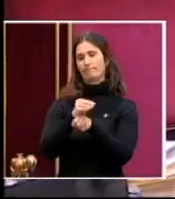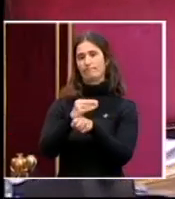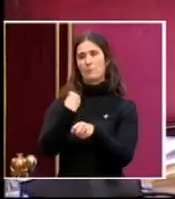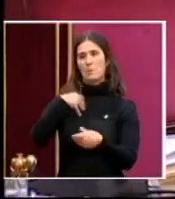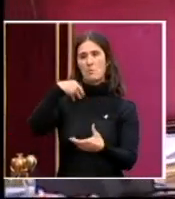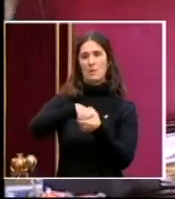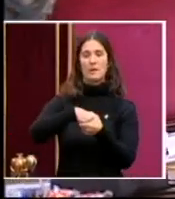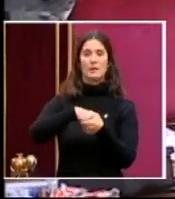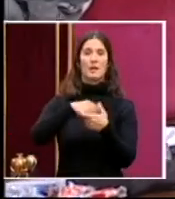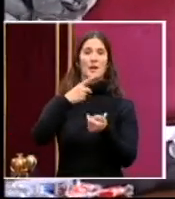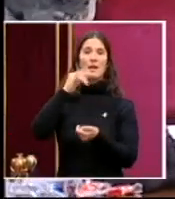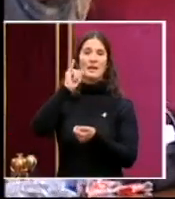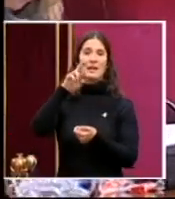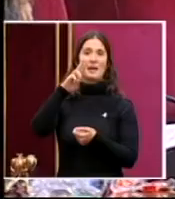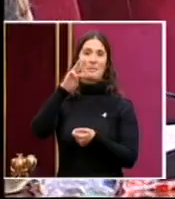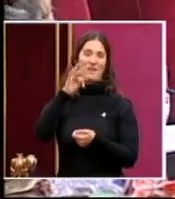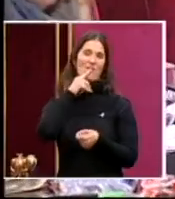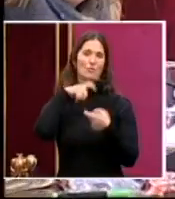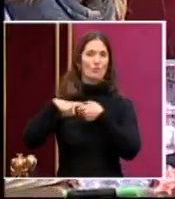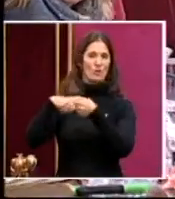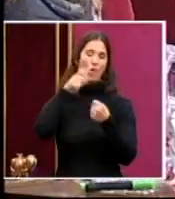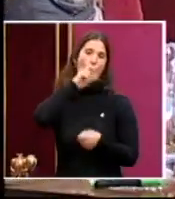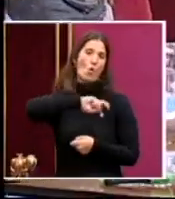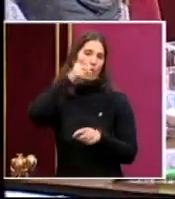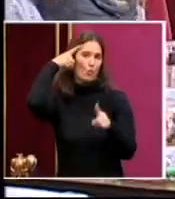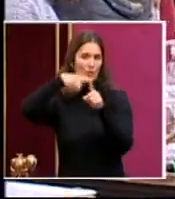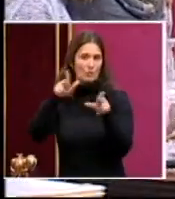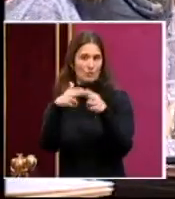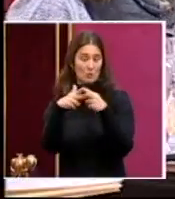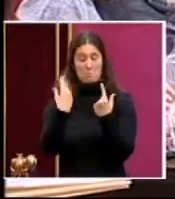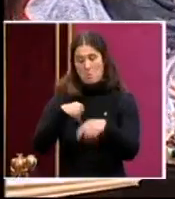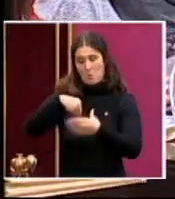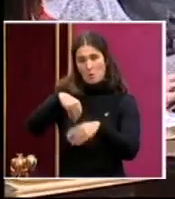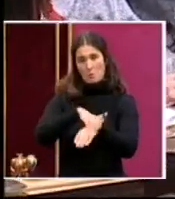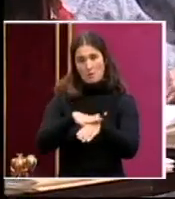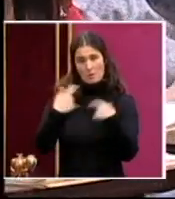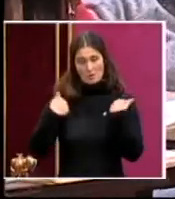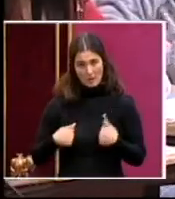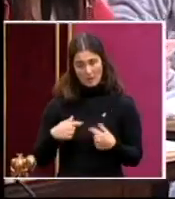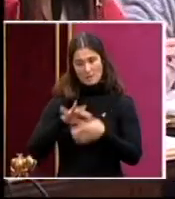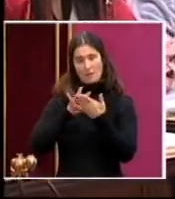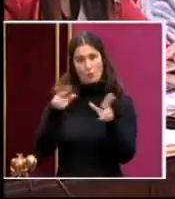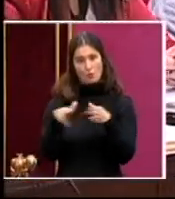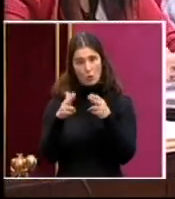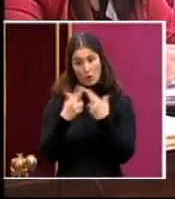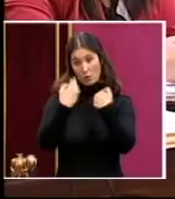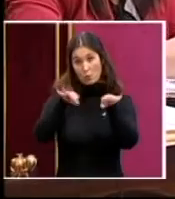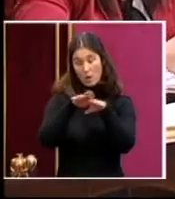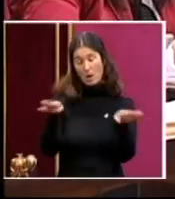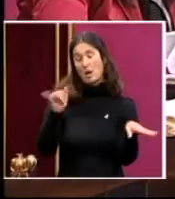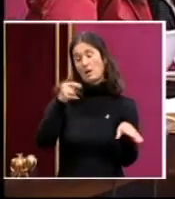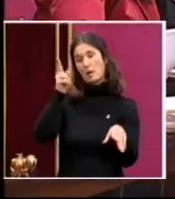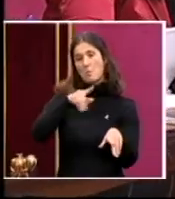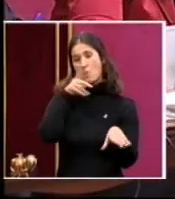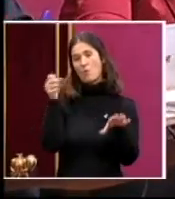programa del IRPF por Solidaridad, otros fines de interés social, del Ministerio de Sanidad, Servicios Sociales e Igualdad y por el